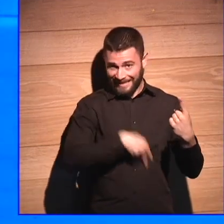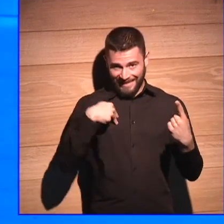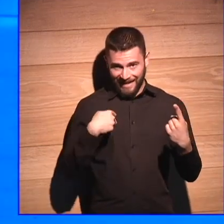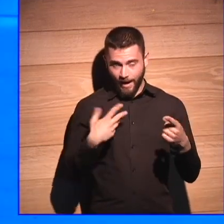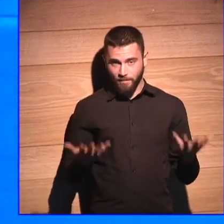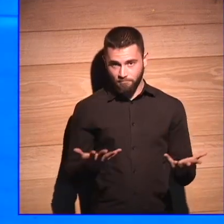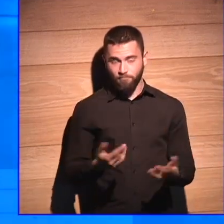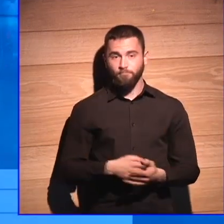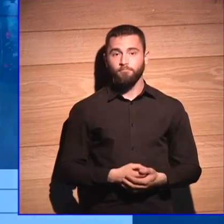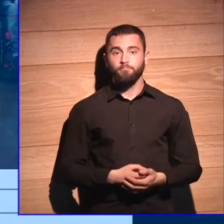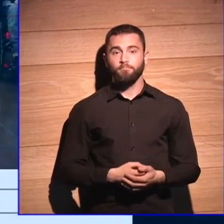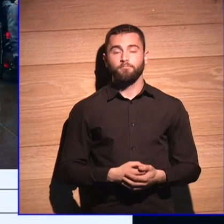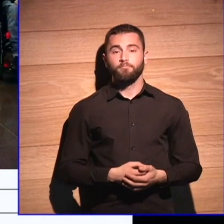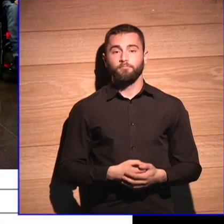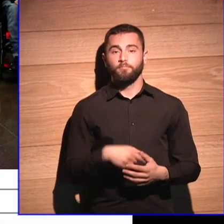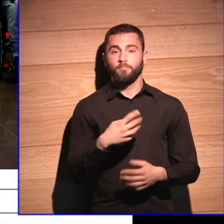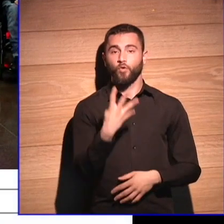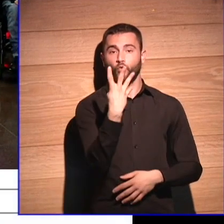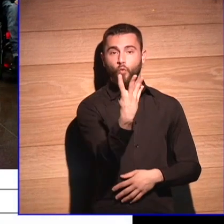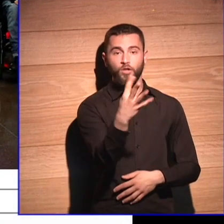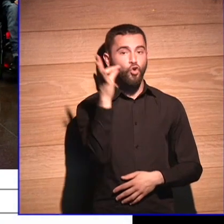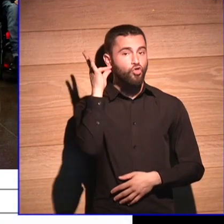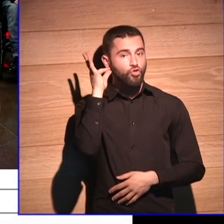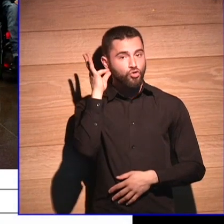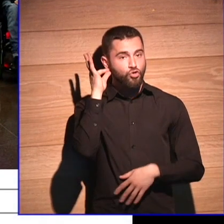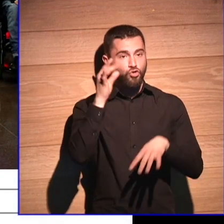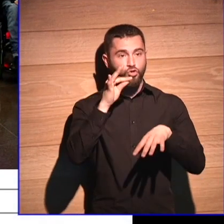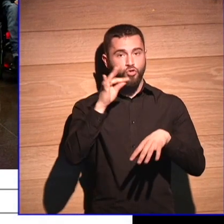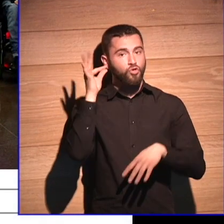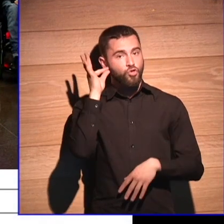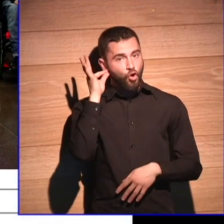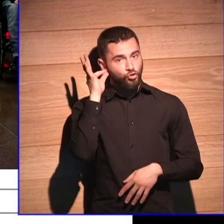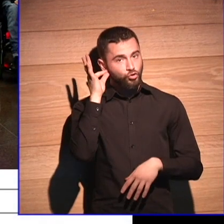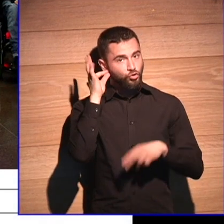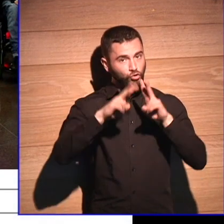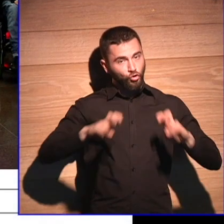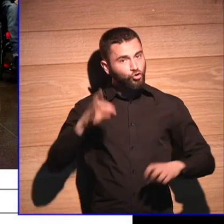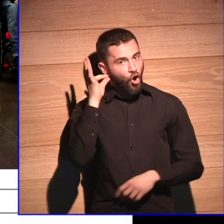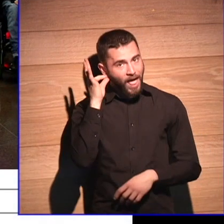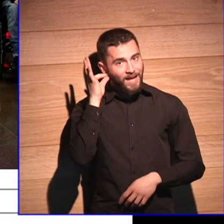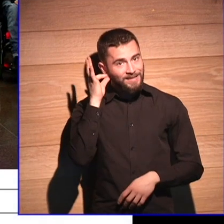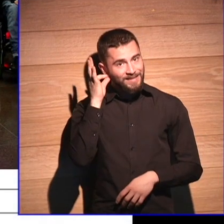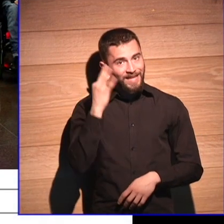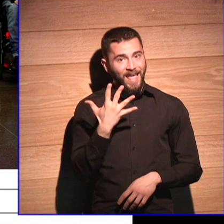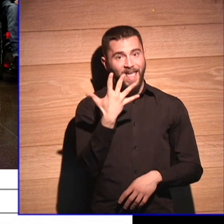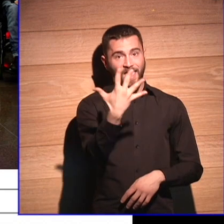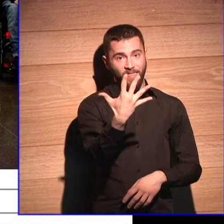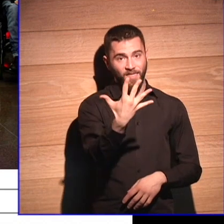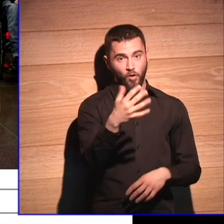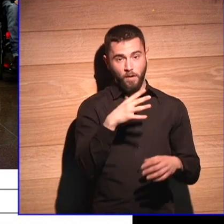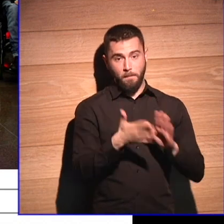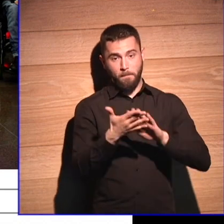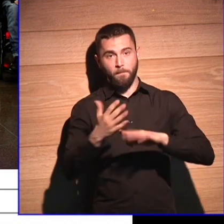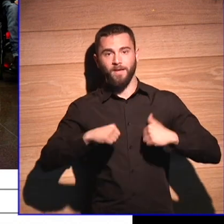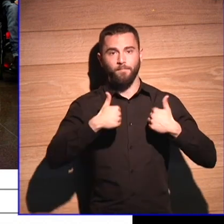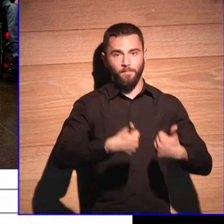aquí tenemos 4 doctoras y 5 que ahora empiezan. En cambio, doctorandos todos